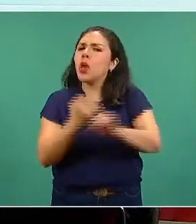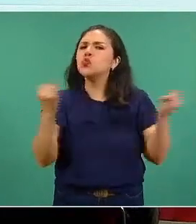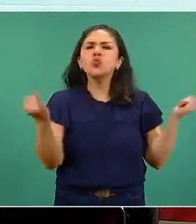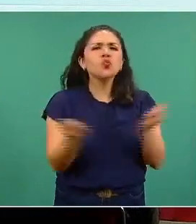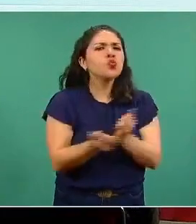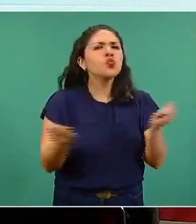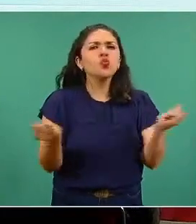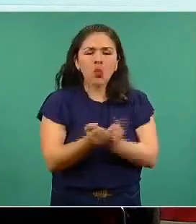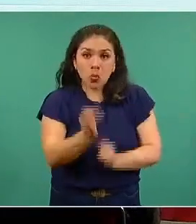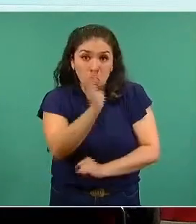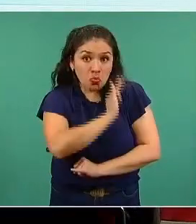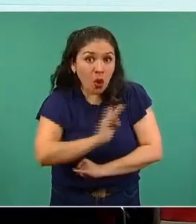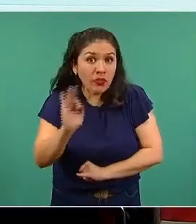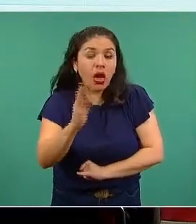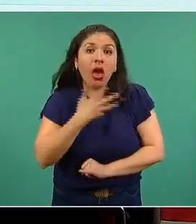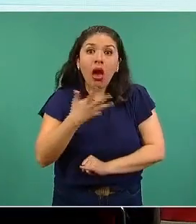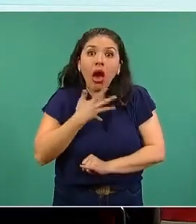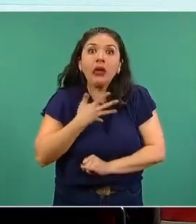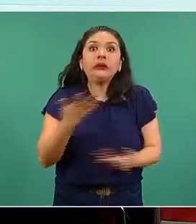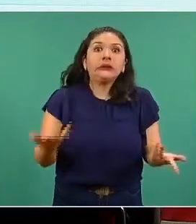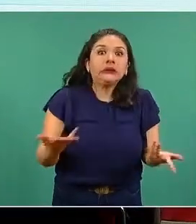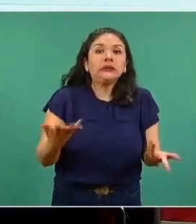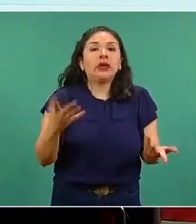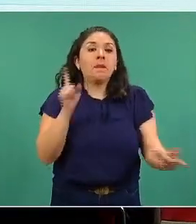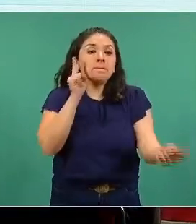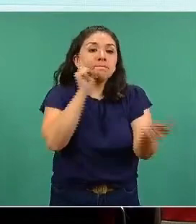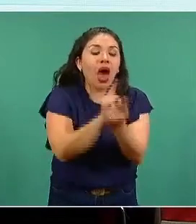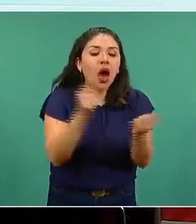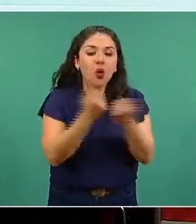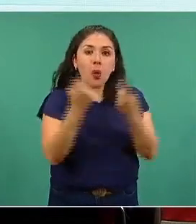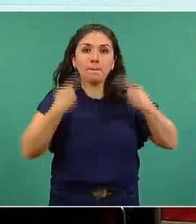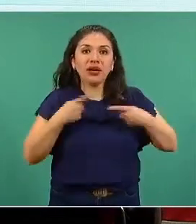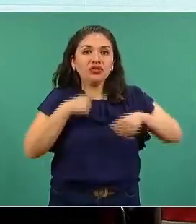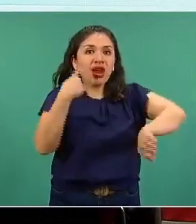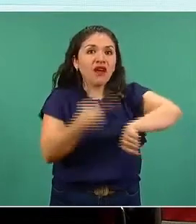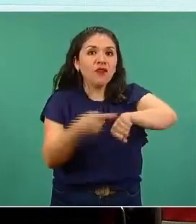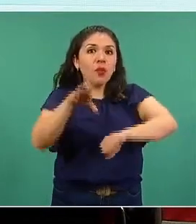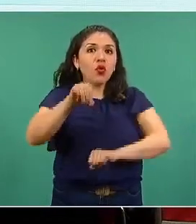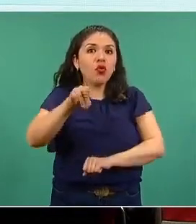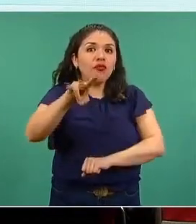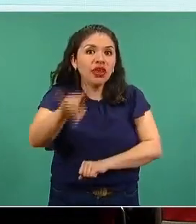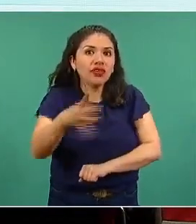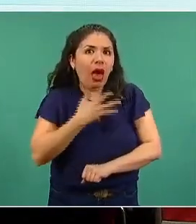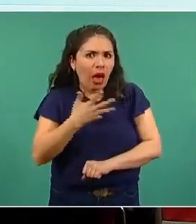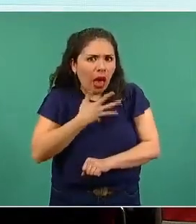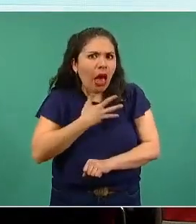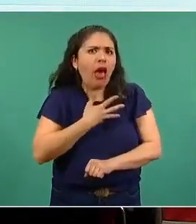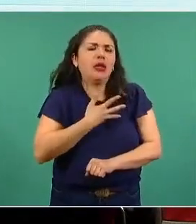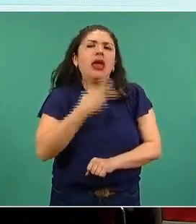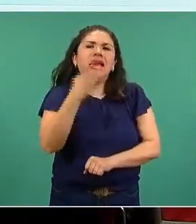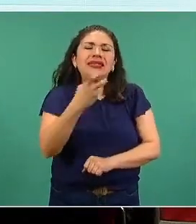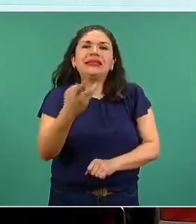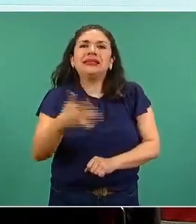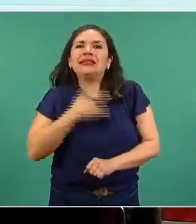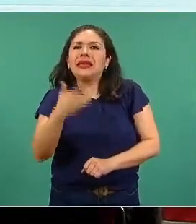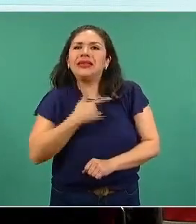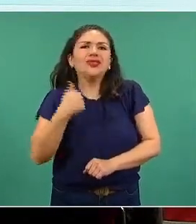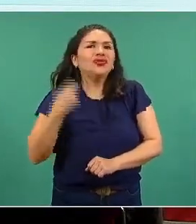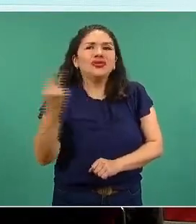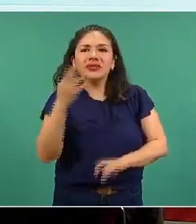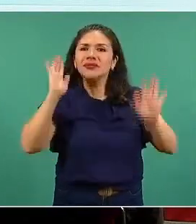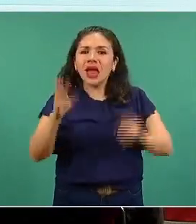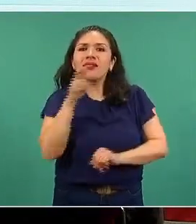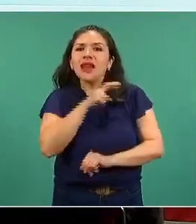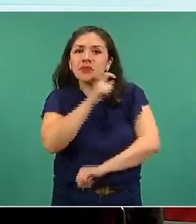también pueden encontrarse con pacientes COVID, pacientes que padecen COVID y entonces tienen la inquietud de ser vacunados en